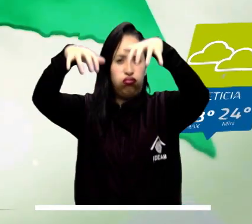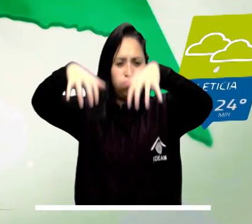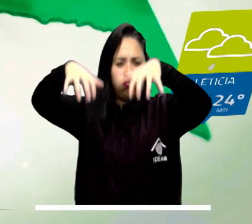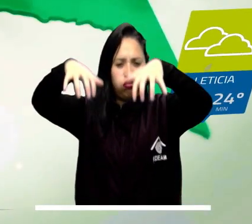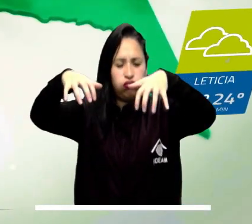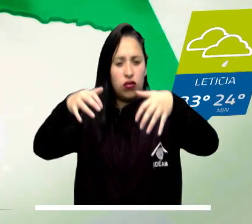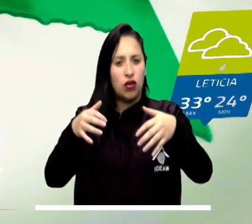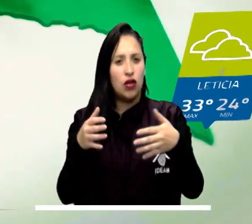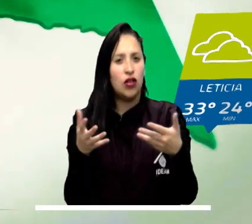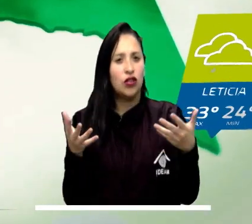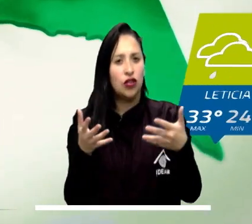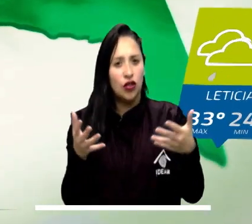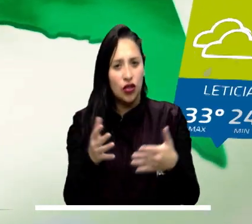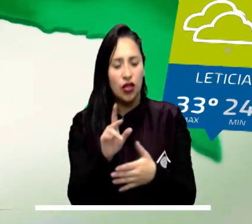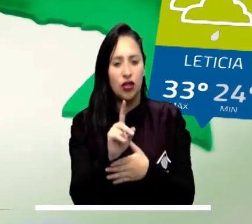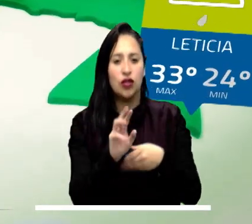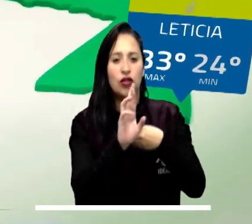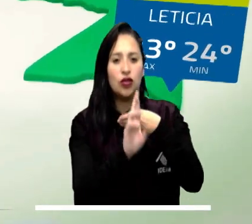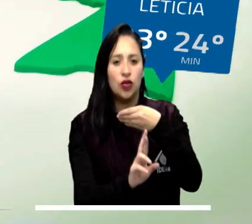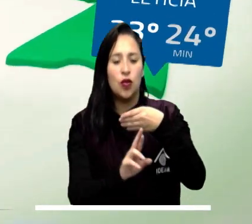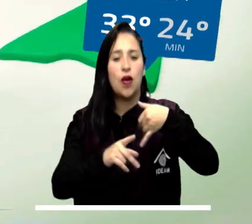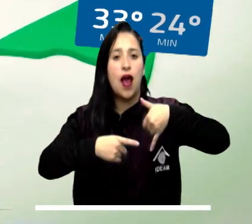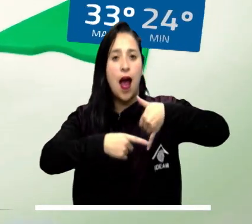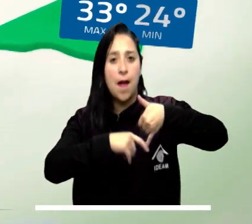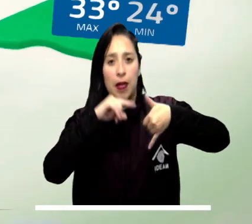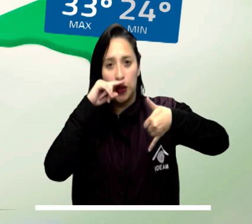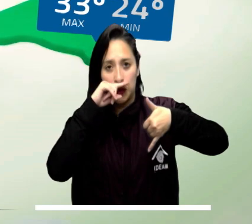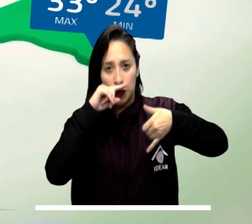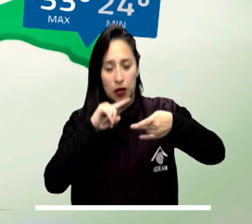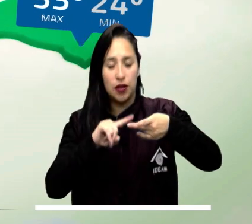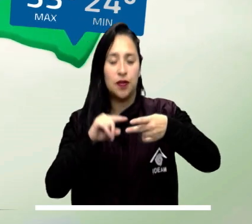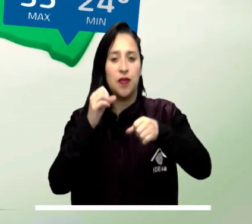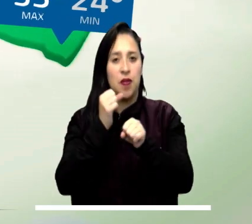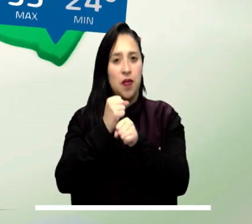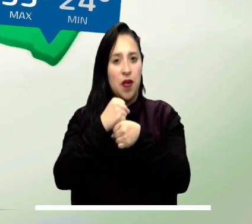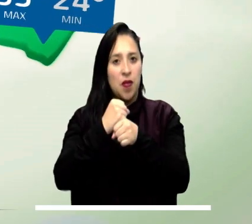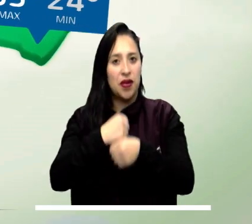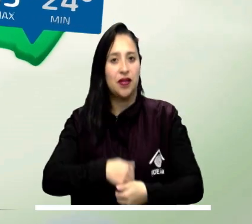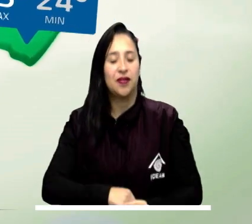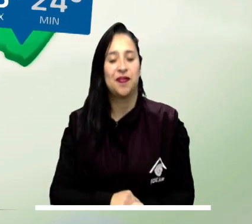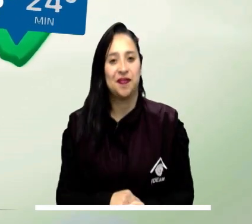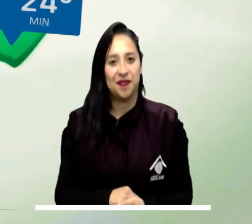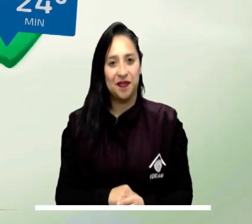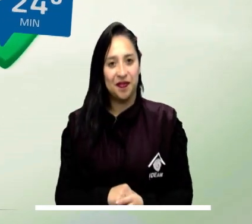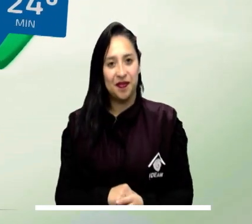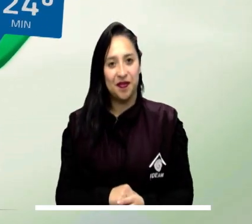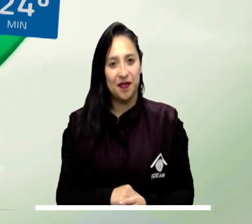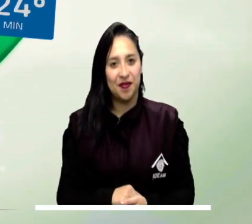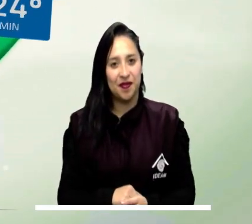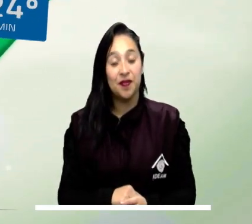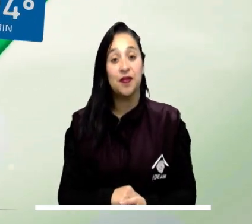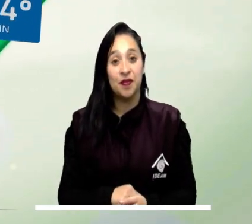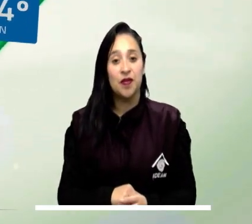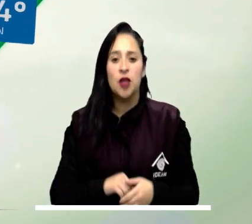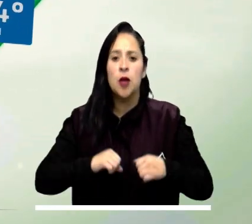En la Amazonía, lluvias ocasionales de diferentes intensidades podrían precipitarse sobre el sur de Amazonas y